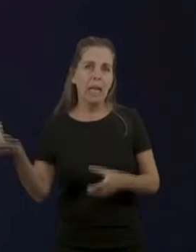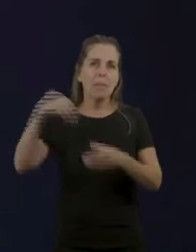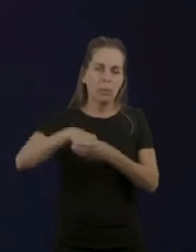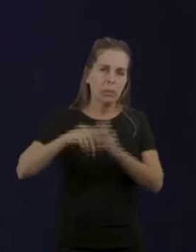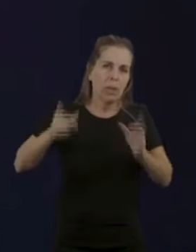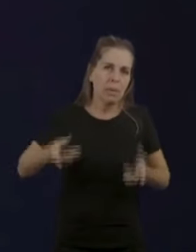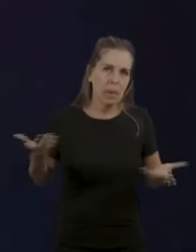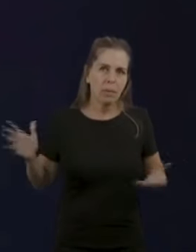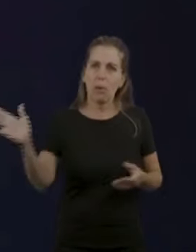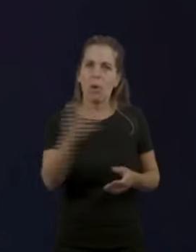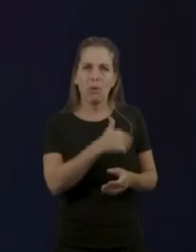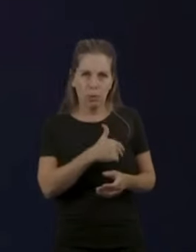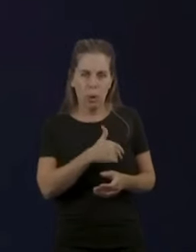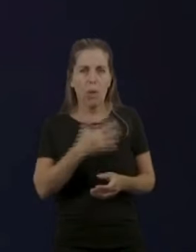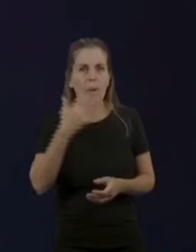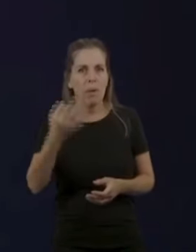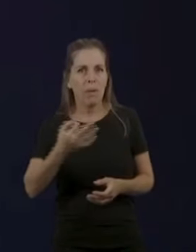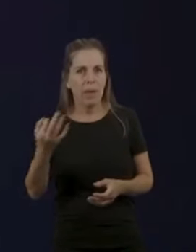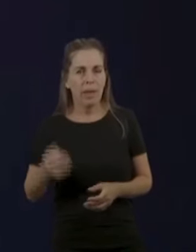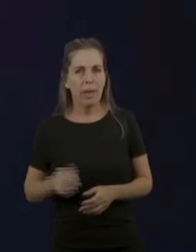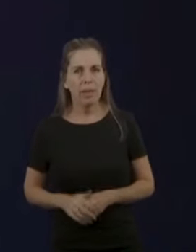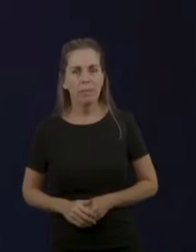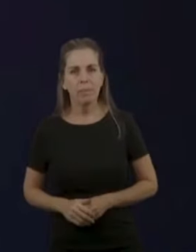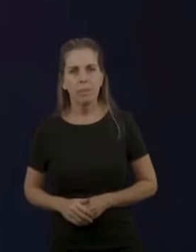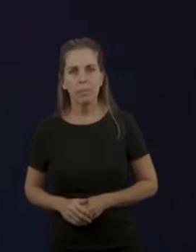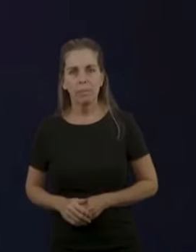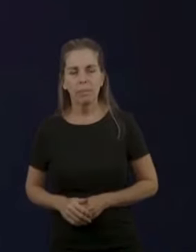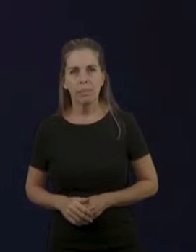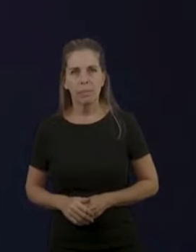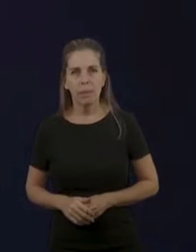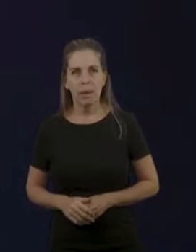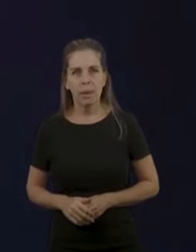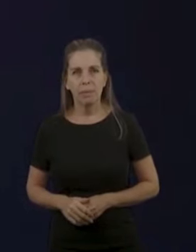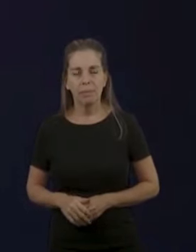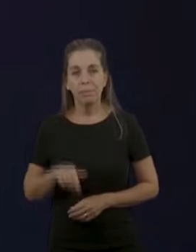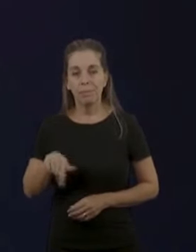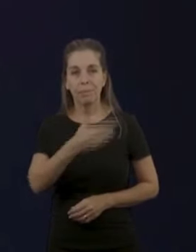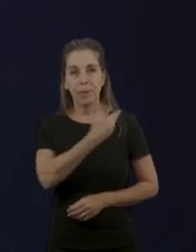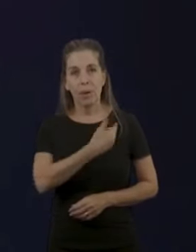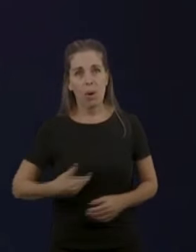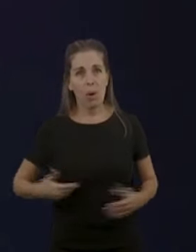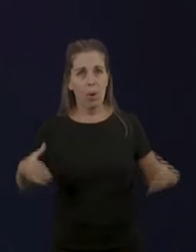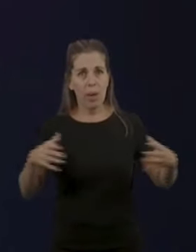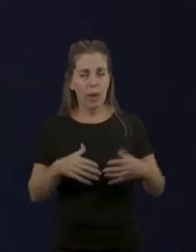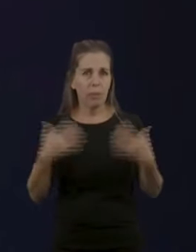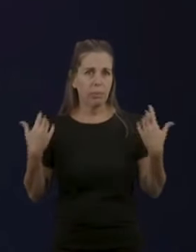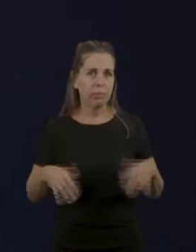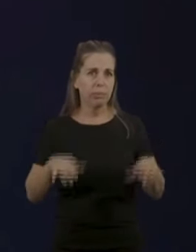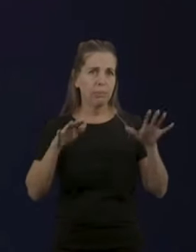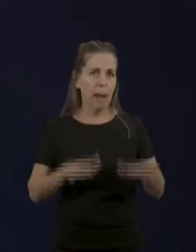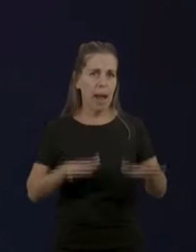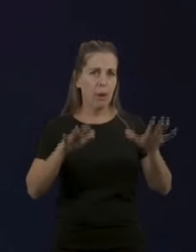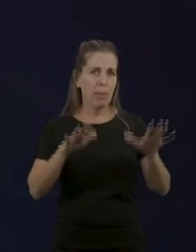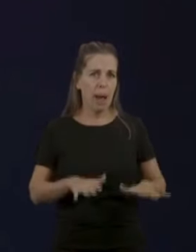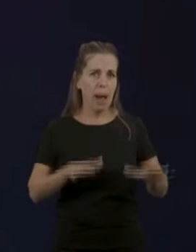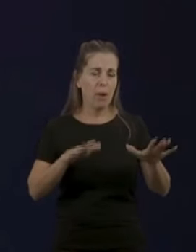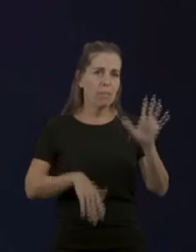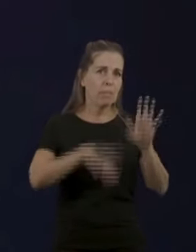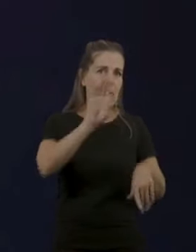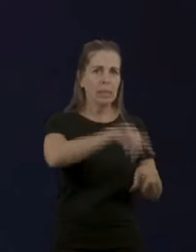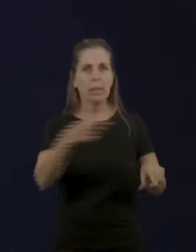Pero la verdad es que digamos este este gobierno Tuvo más paros que leyes no O sea